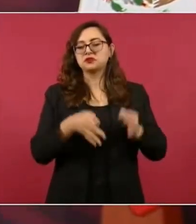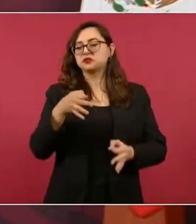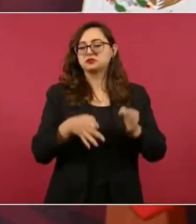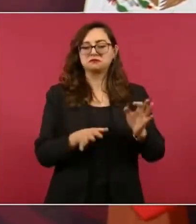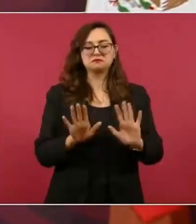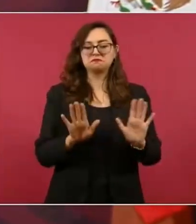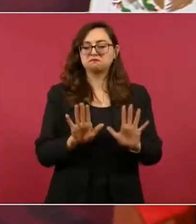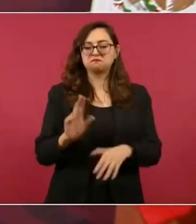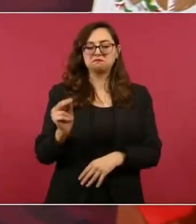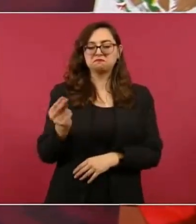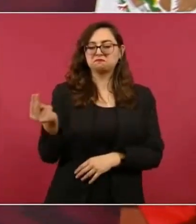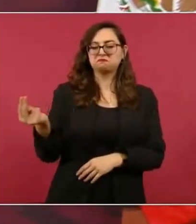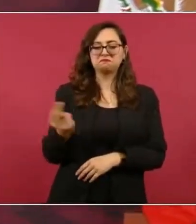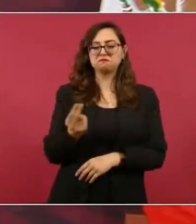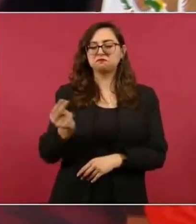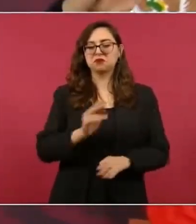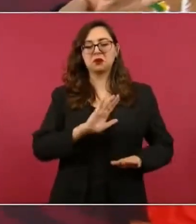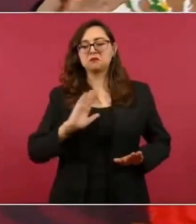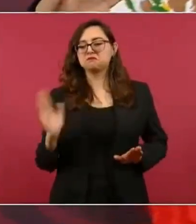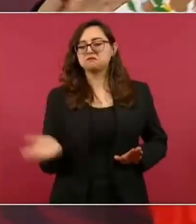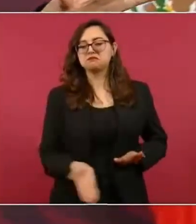penal.